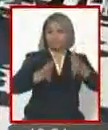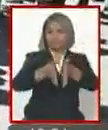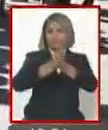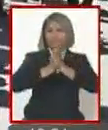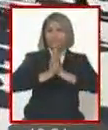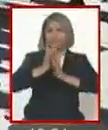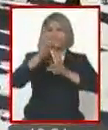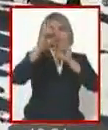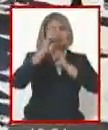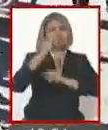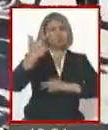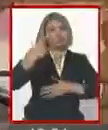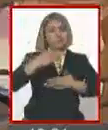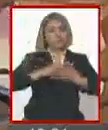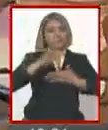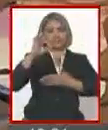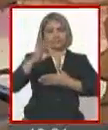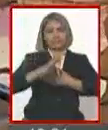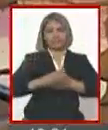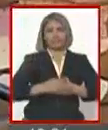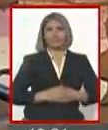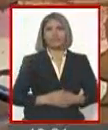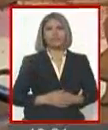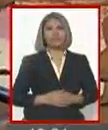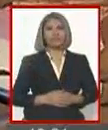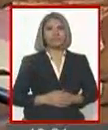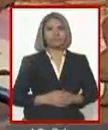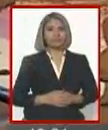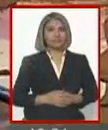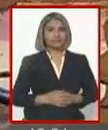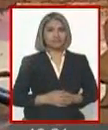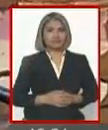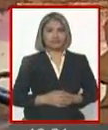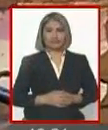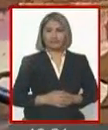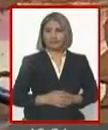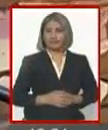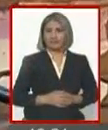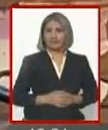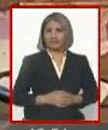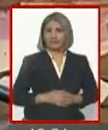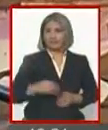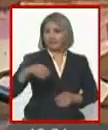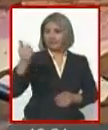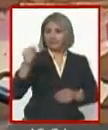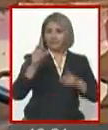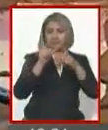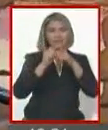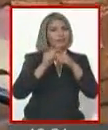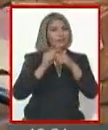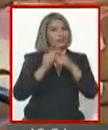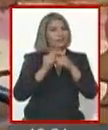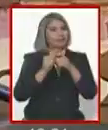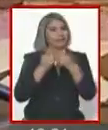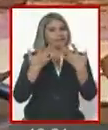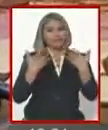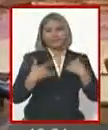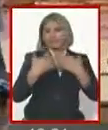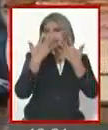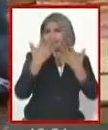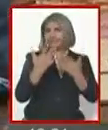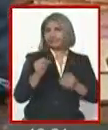respecto al 21 efe yo creo que es otro de los discursos desagradables